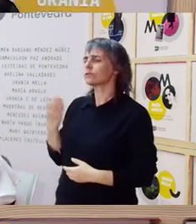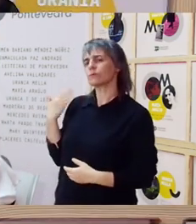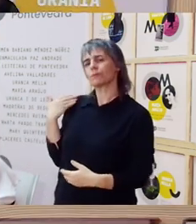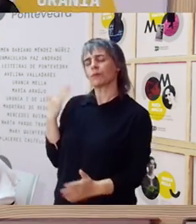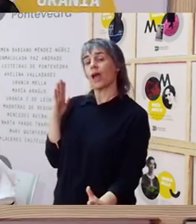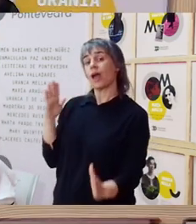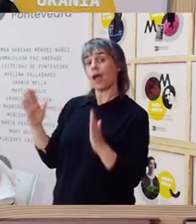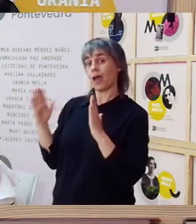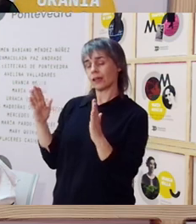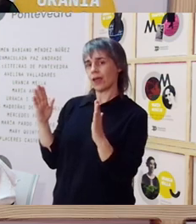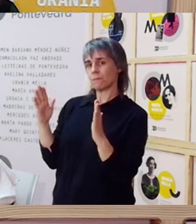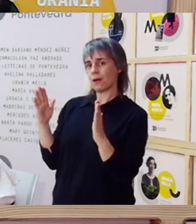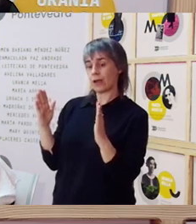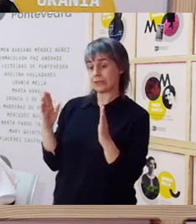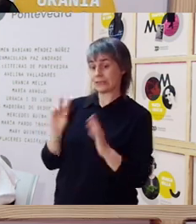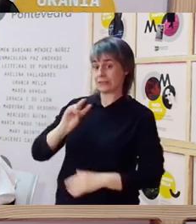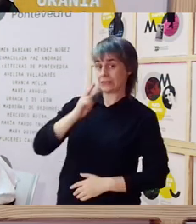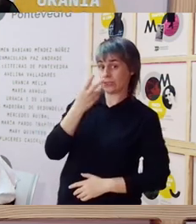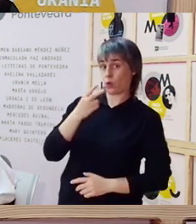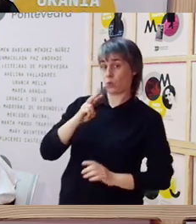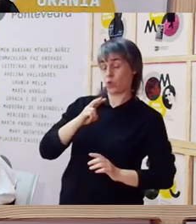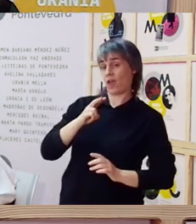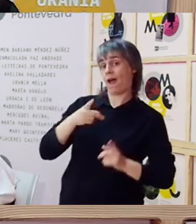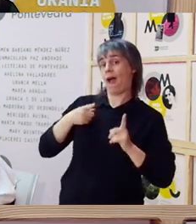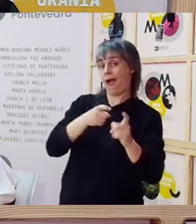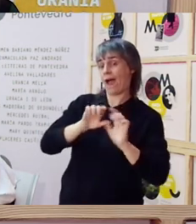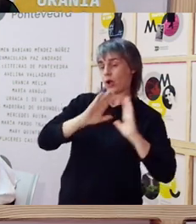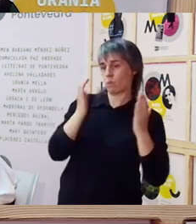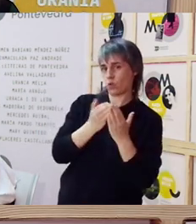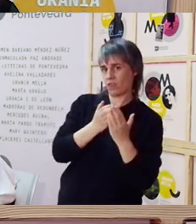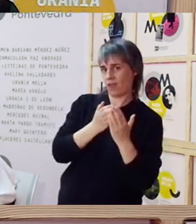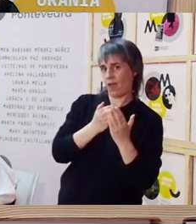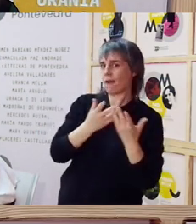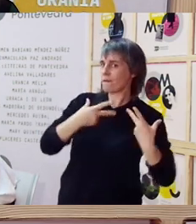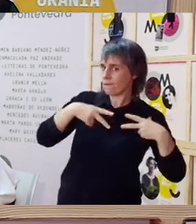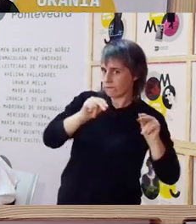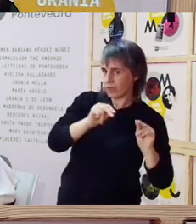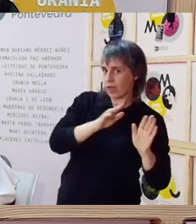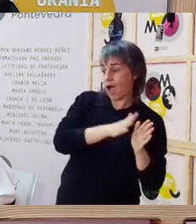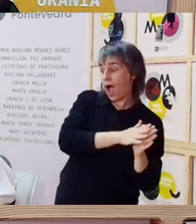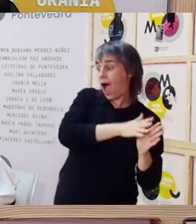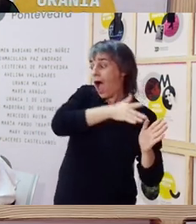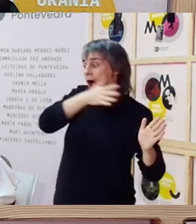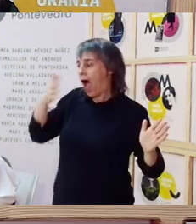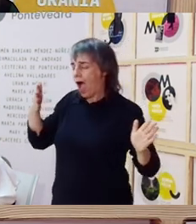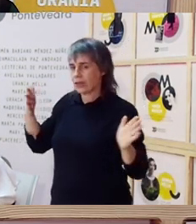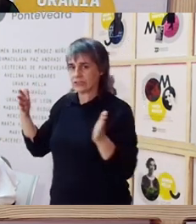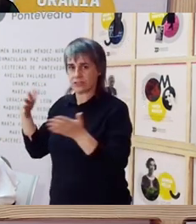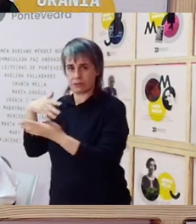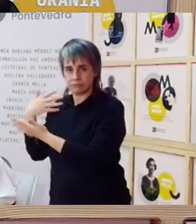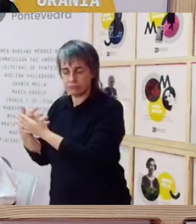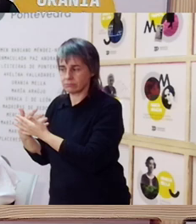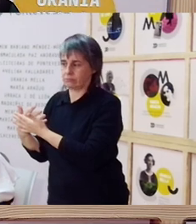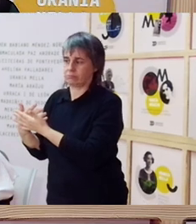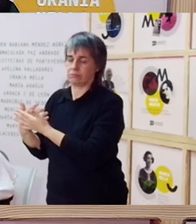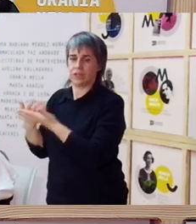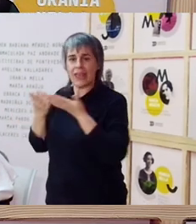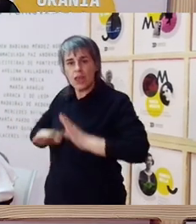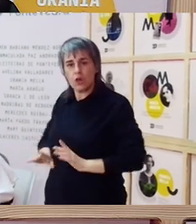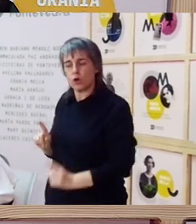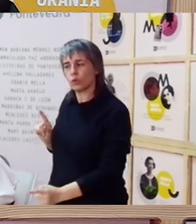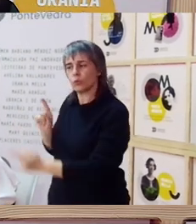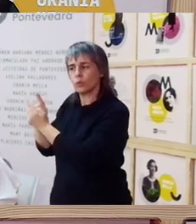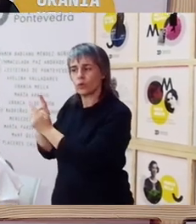entre que acaba a Segunda Guerra Mundial e que se reencontra con Manolito, tamén hai aínda